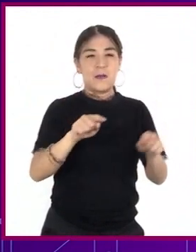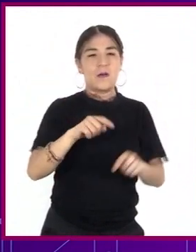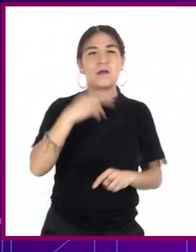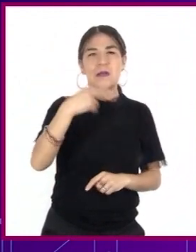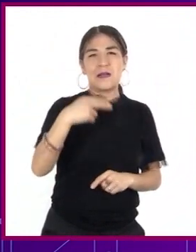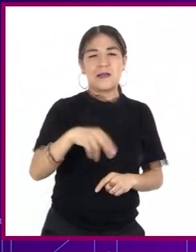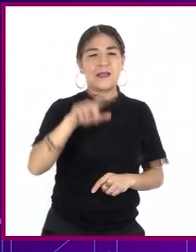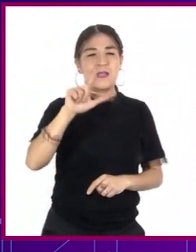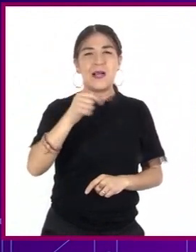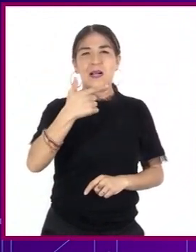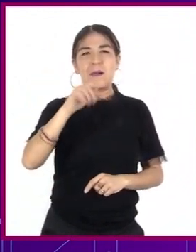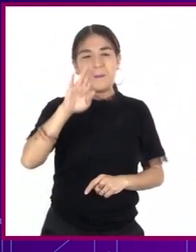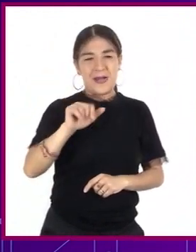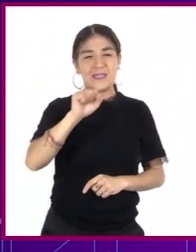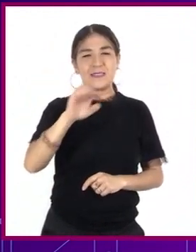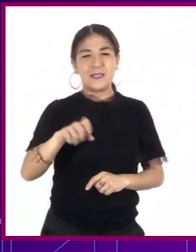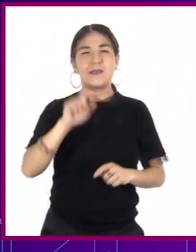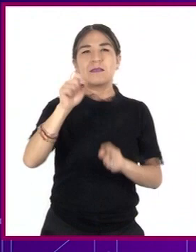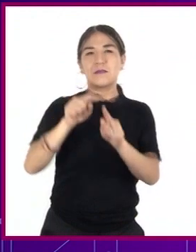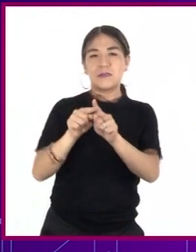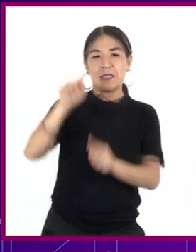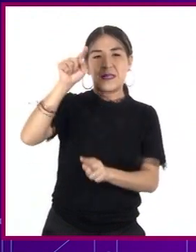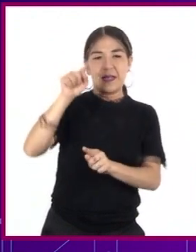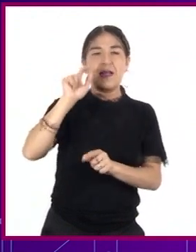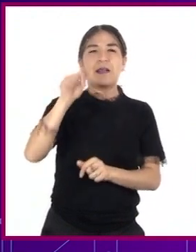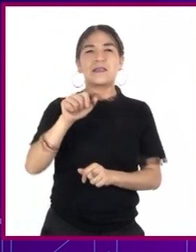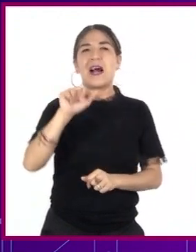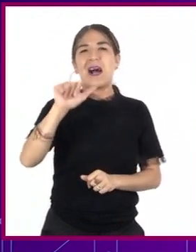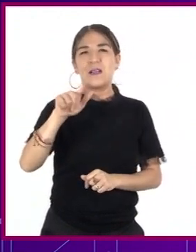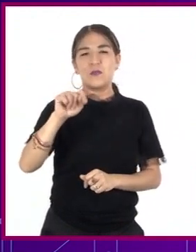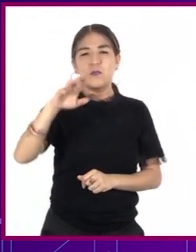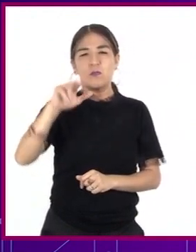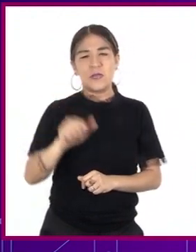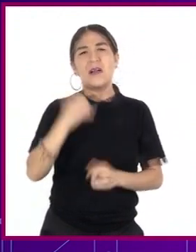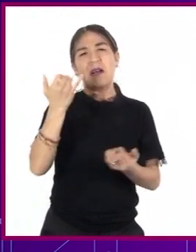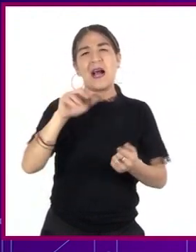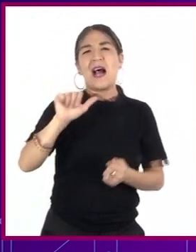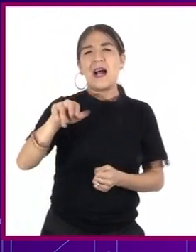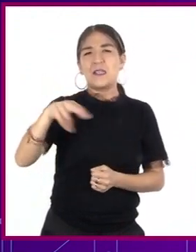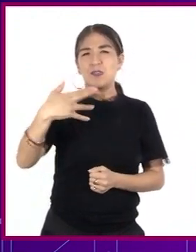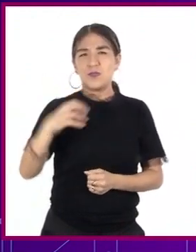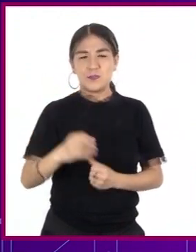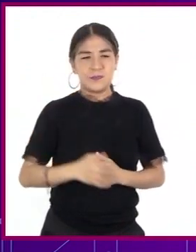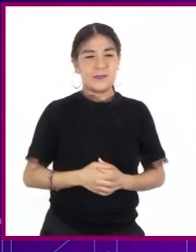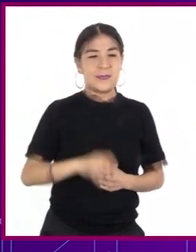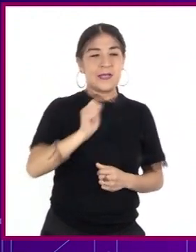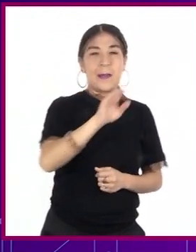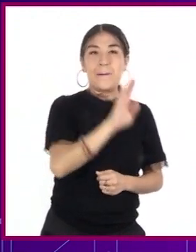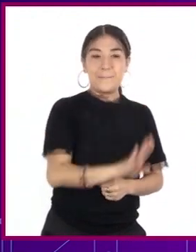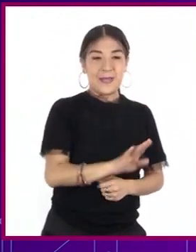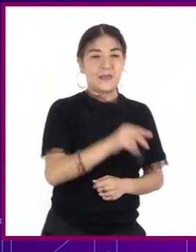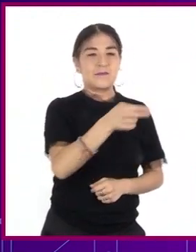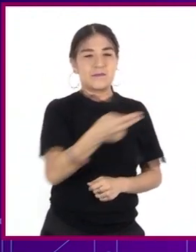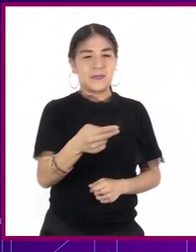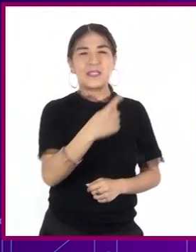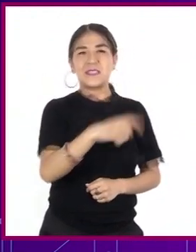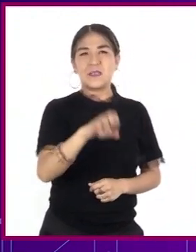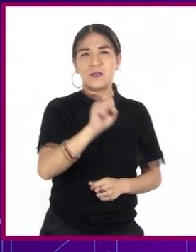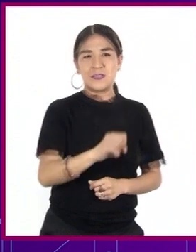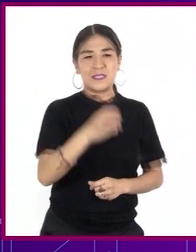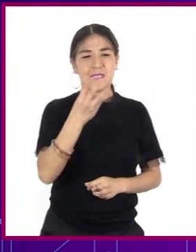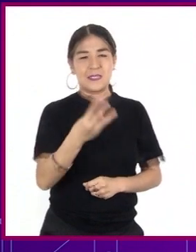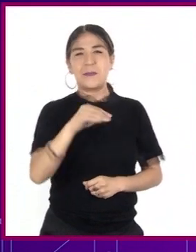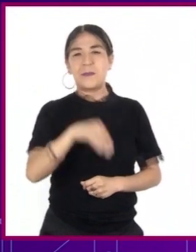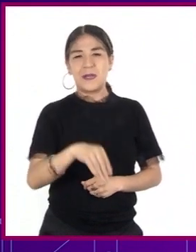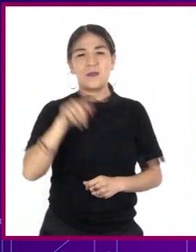altura. La base de la bodega es de 163 metros y la altura de 60 metros. Una